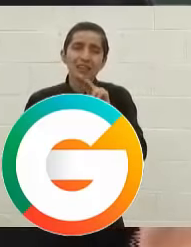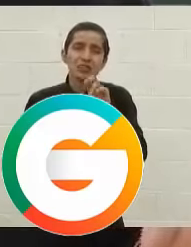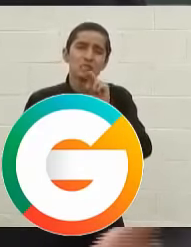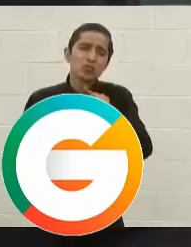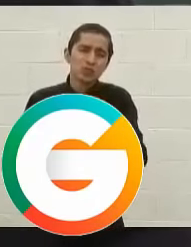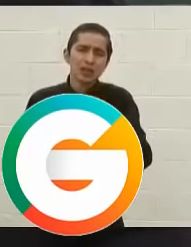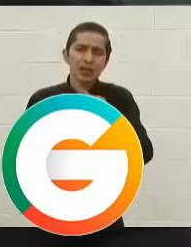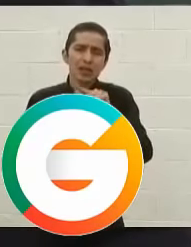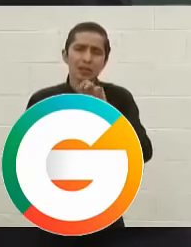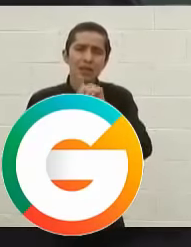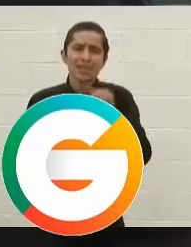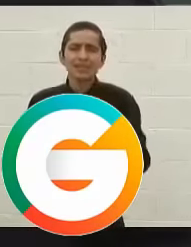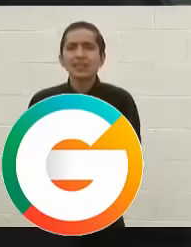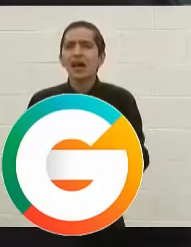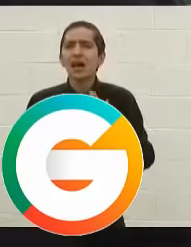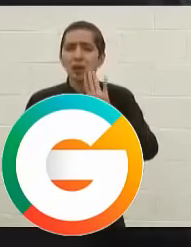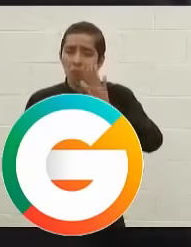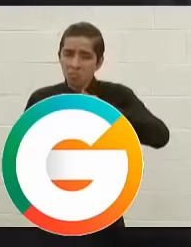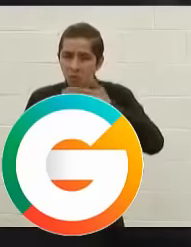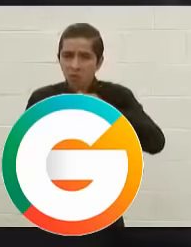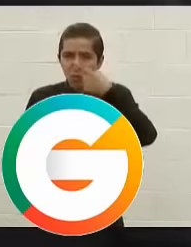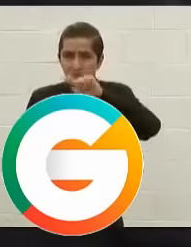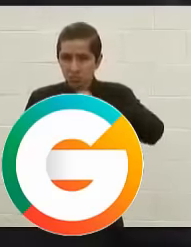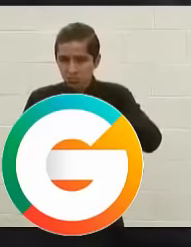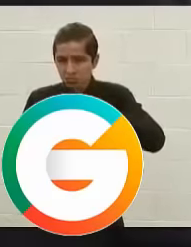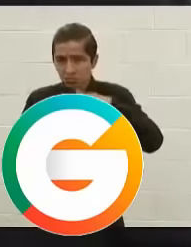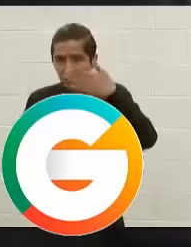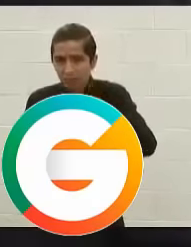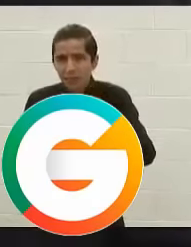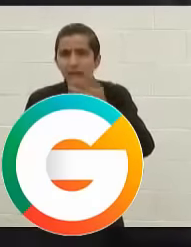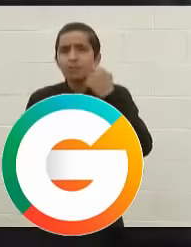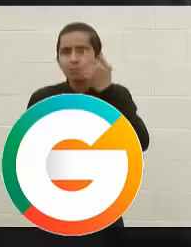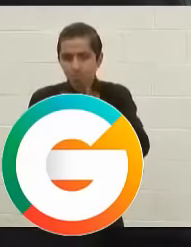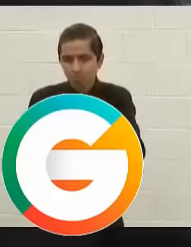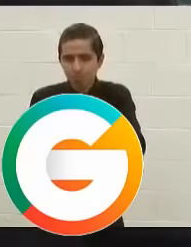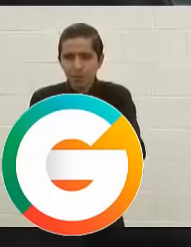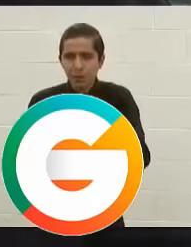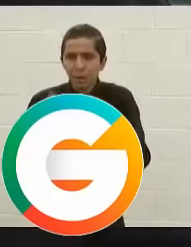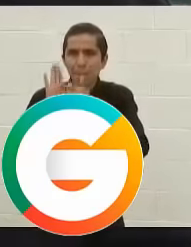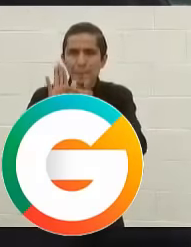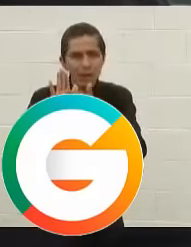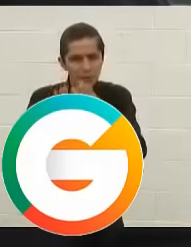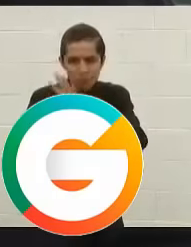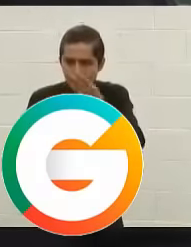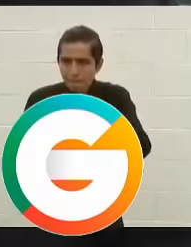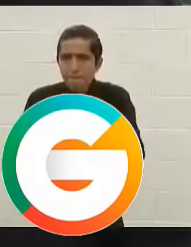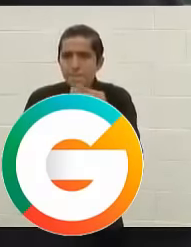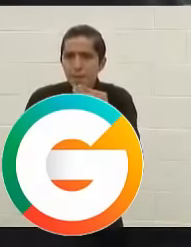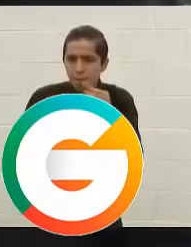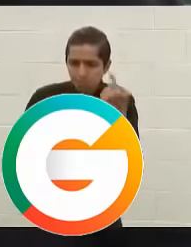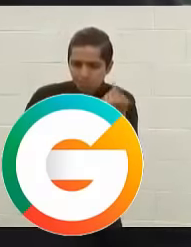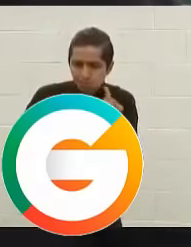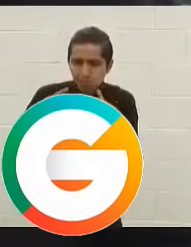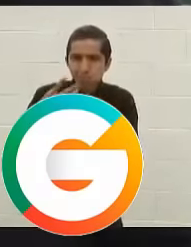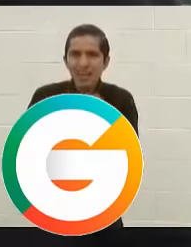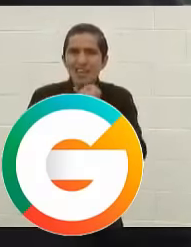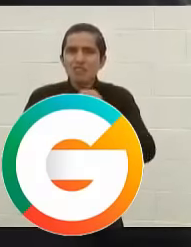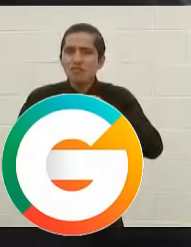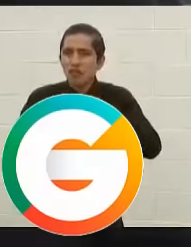en algún momento de la próxima semana les presentaremos con todo detalle esta